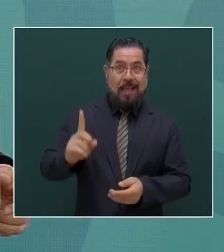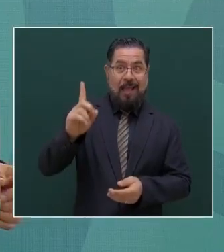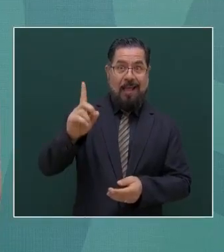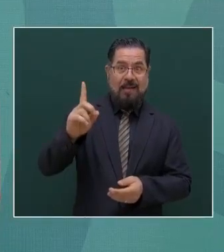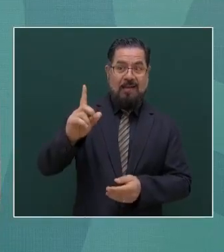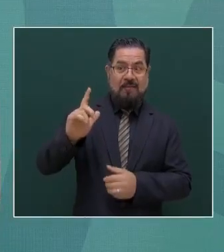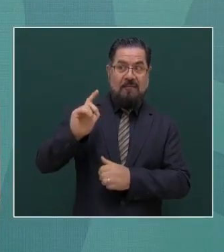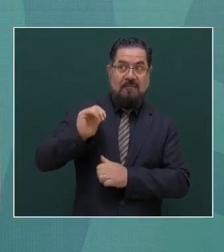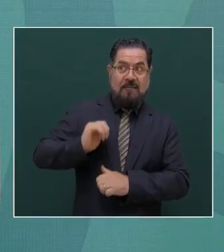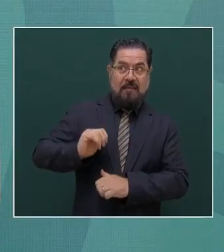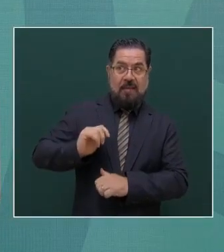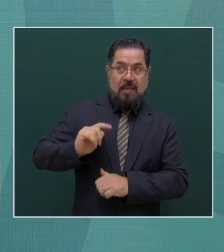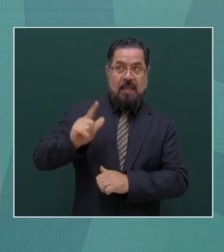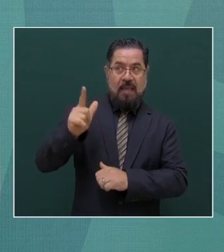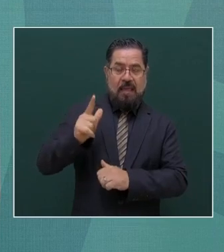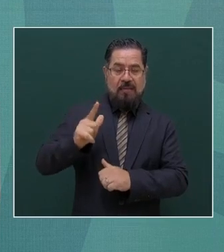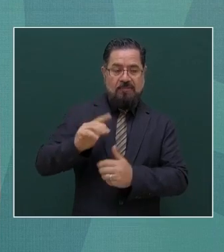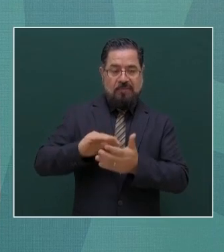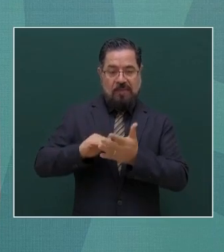el PRIAN.